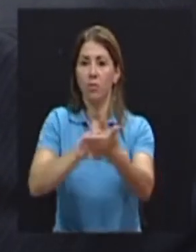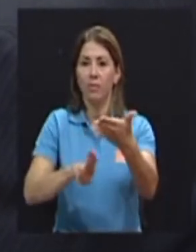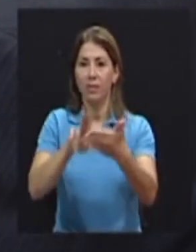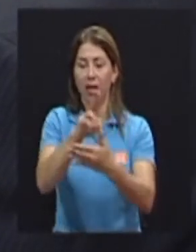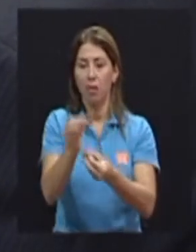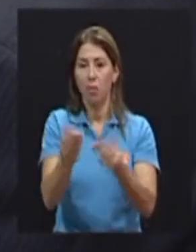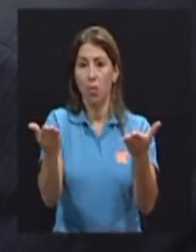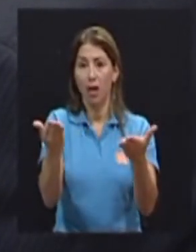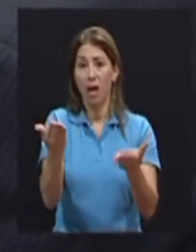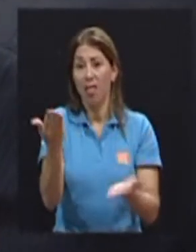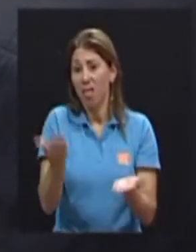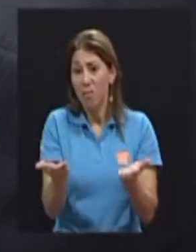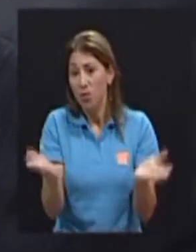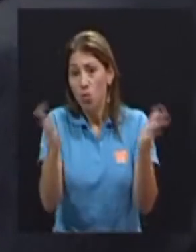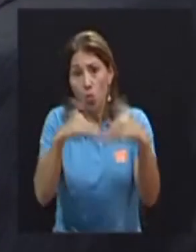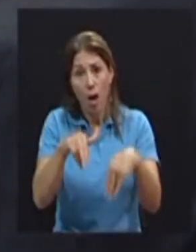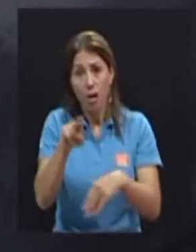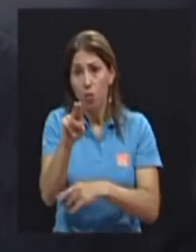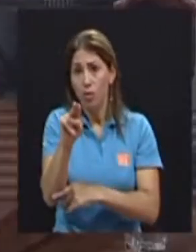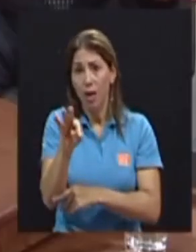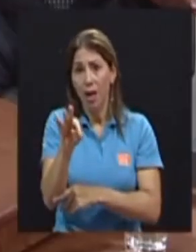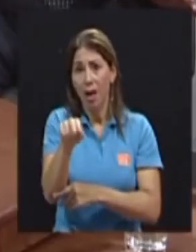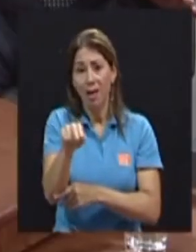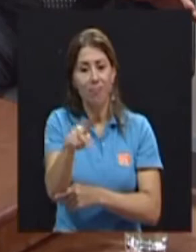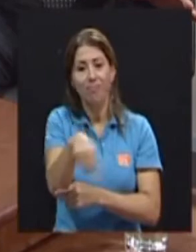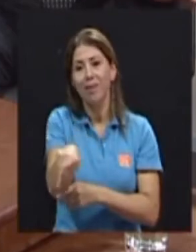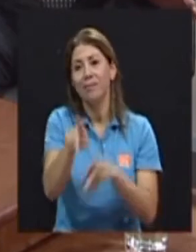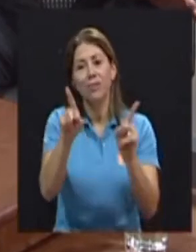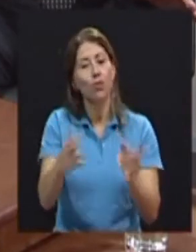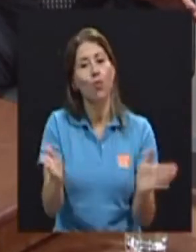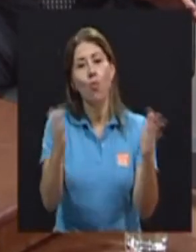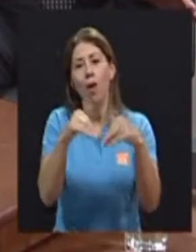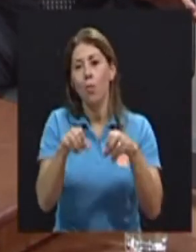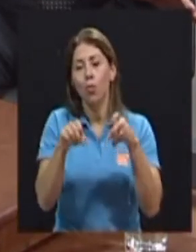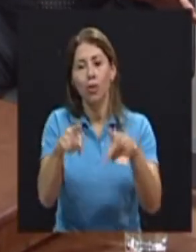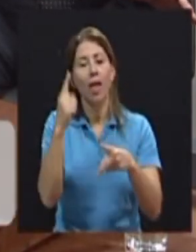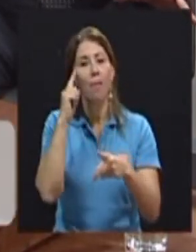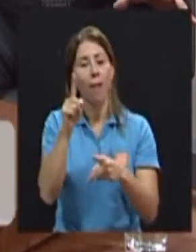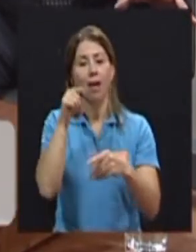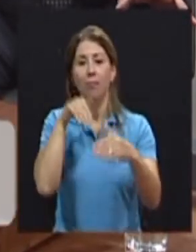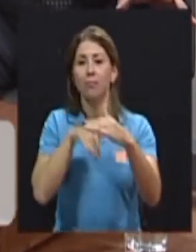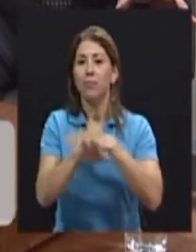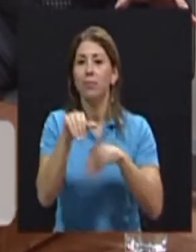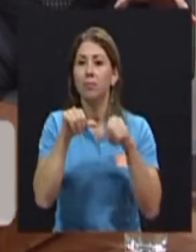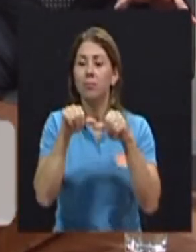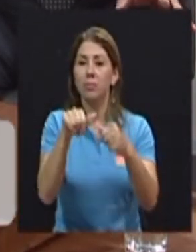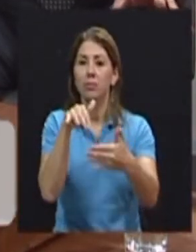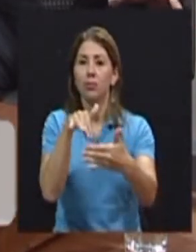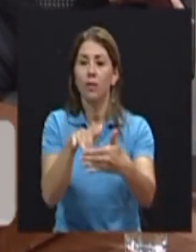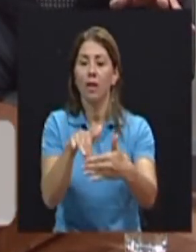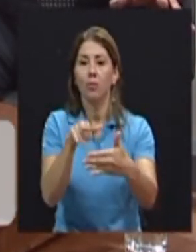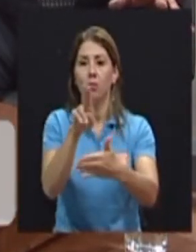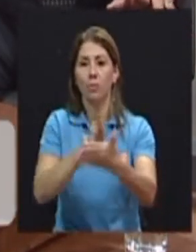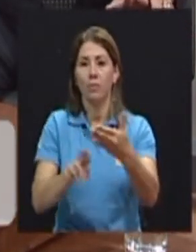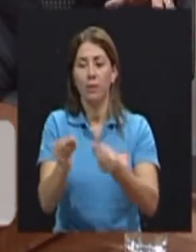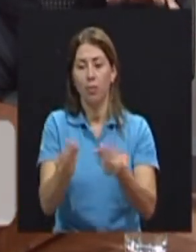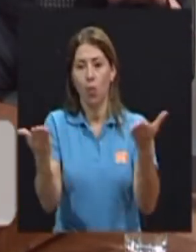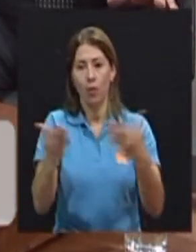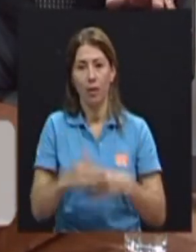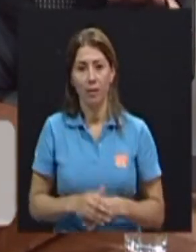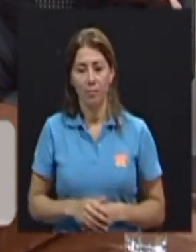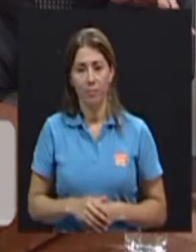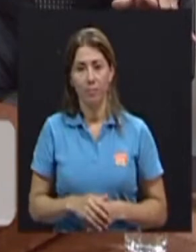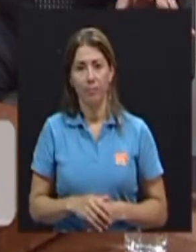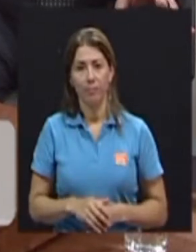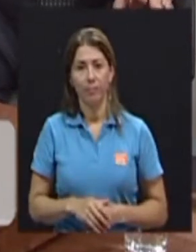Nacional no hubieran tenido ninguna posibilidad de tener acceso a una universidad pública. Un porcentaje altísimo, muchísimo